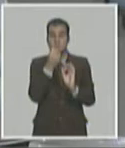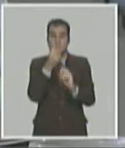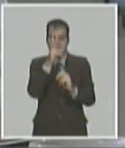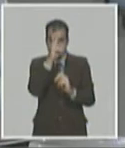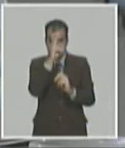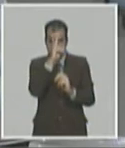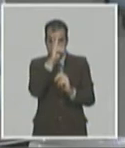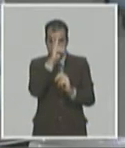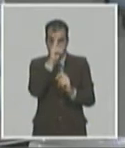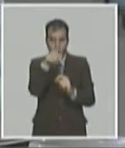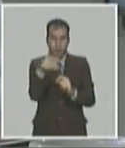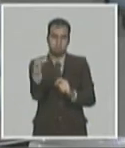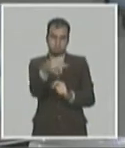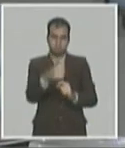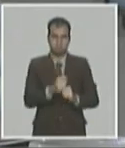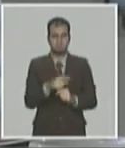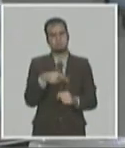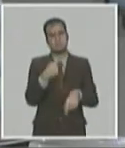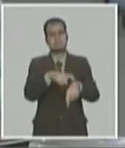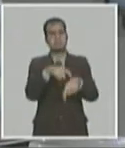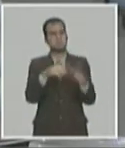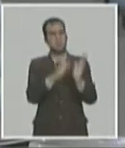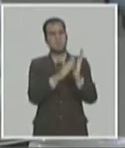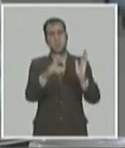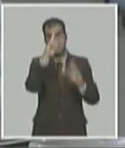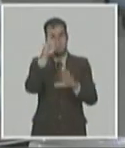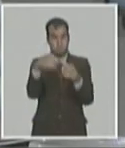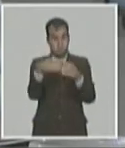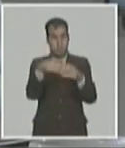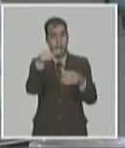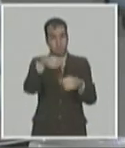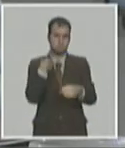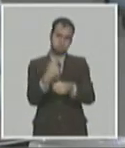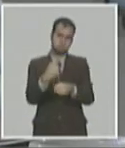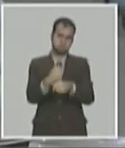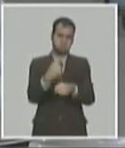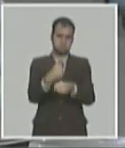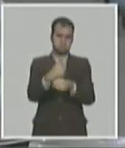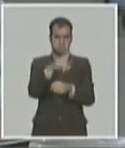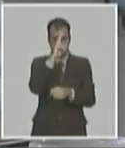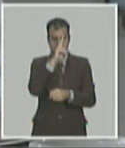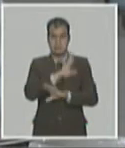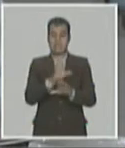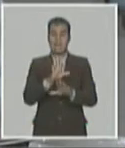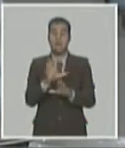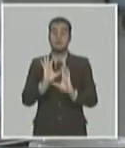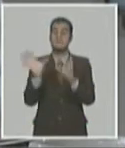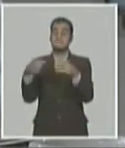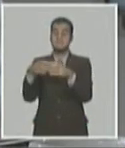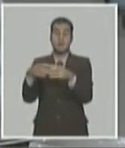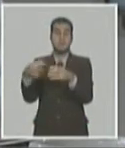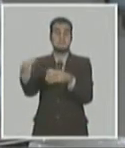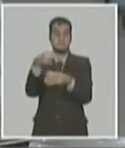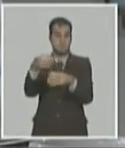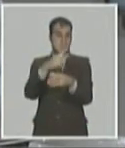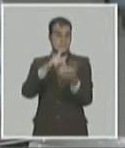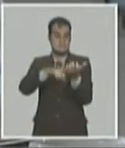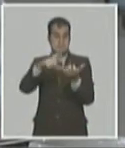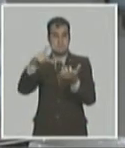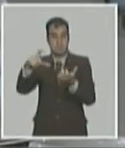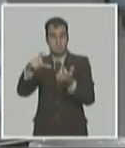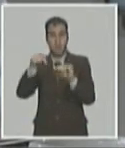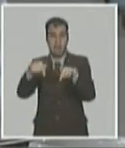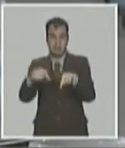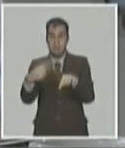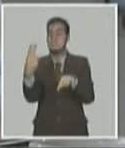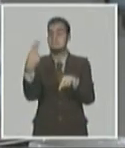un periodo de médico en el policlínico, la dirección del partido y el gobierno del municipio me solicitaron que asumiera la